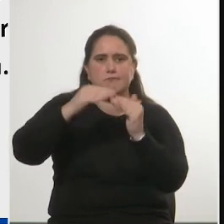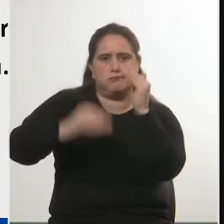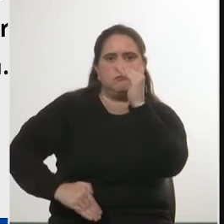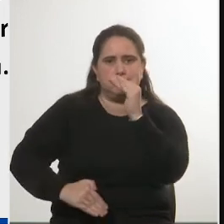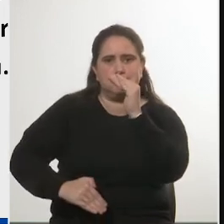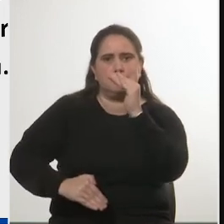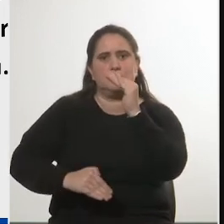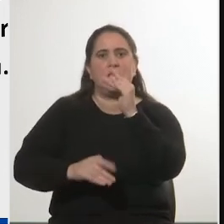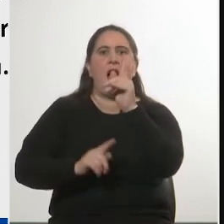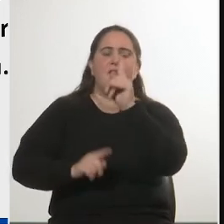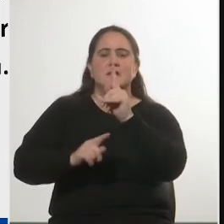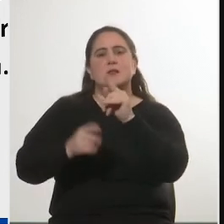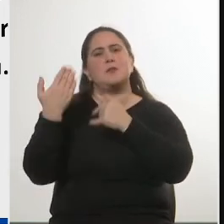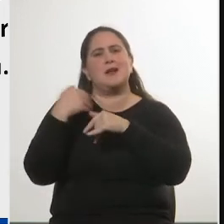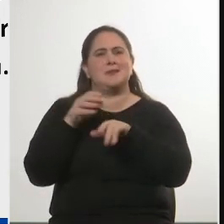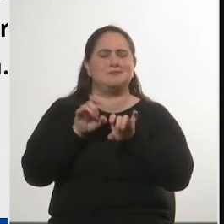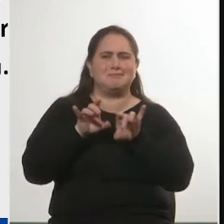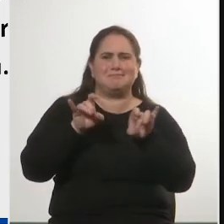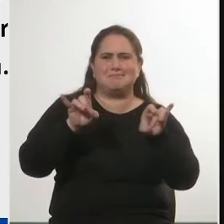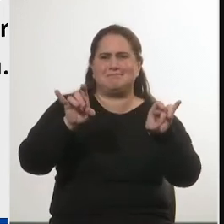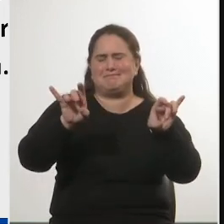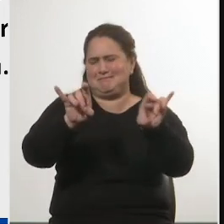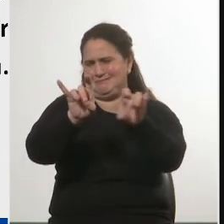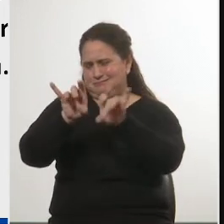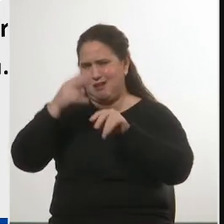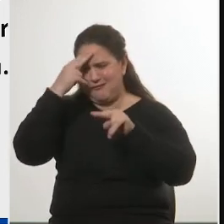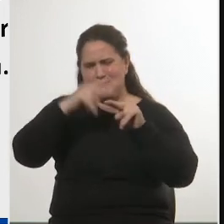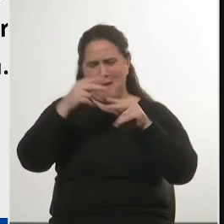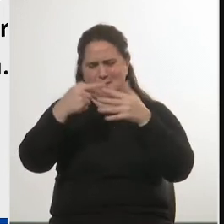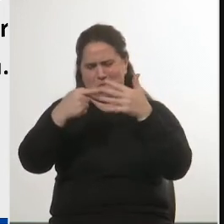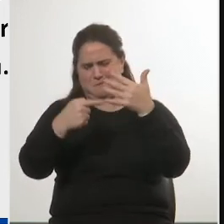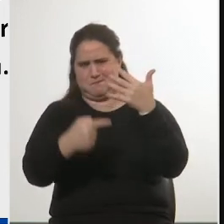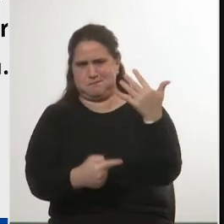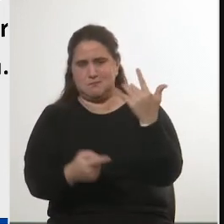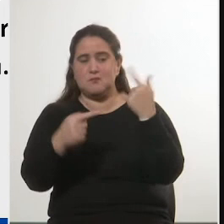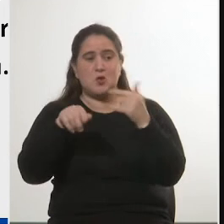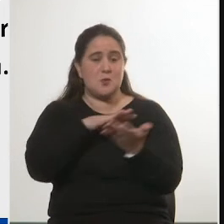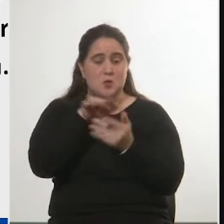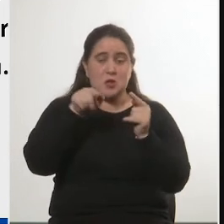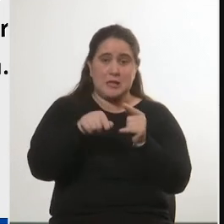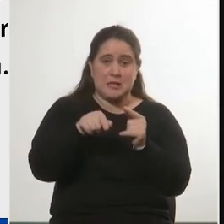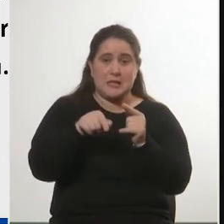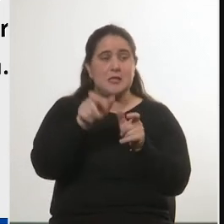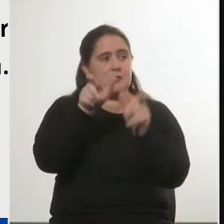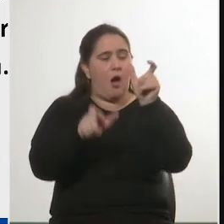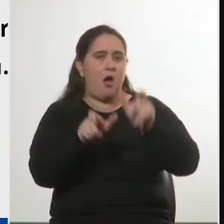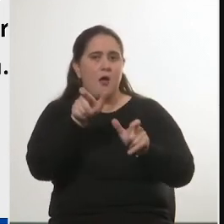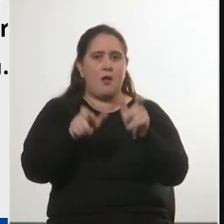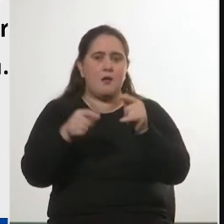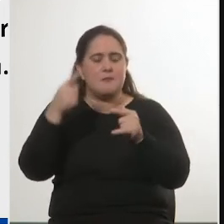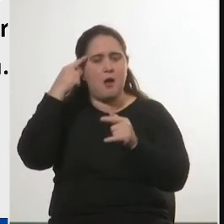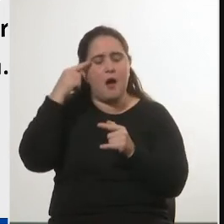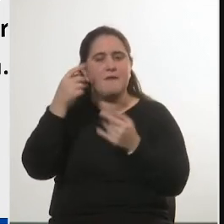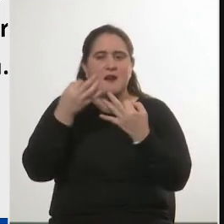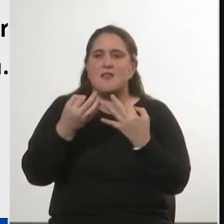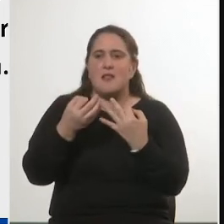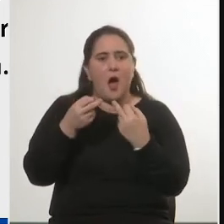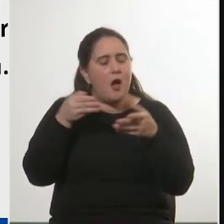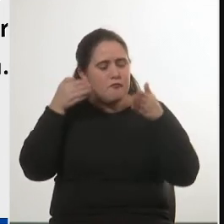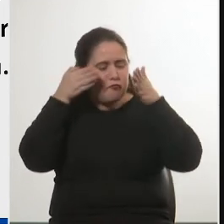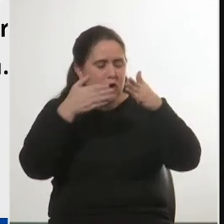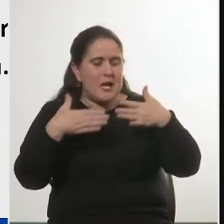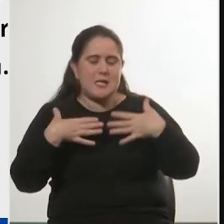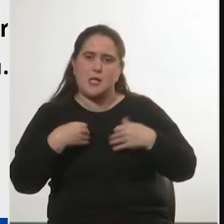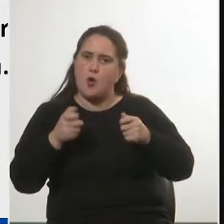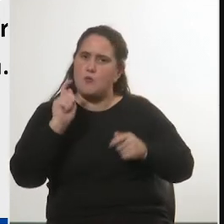causantes de grandes brotes como cólera, difteria, fiebre tifoidea. En ese contexto y de una mirada poblacional, el enfoque de la salud